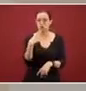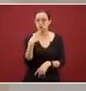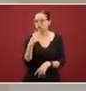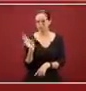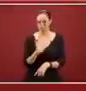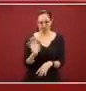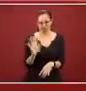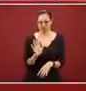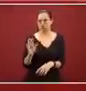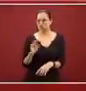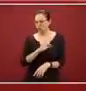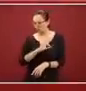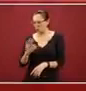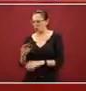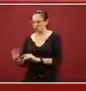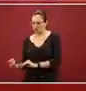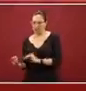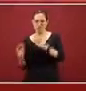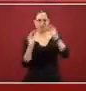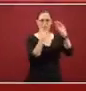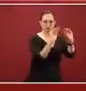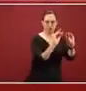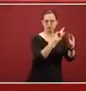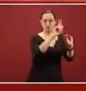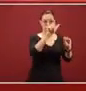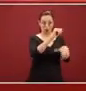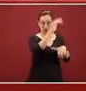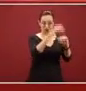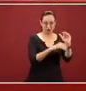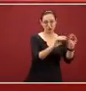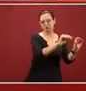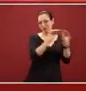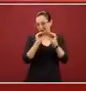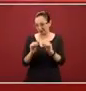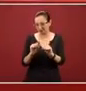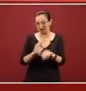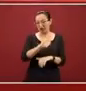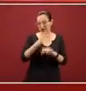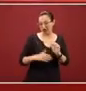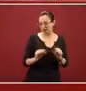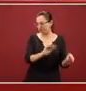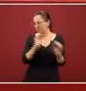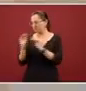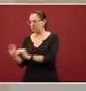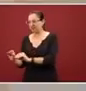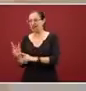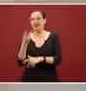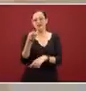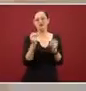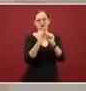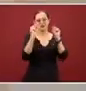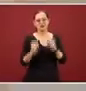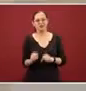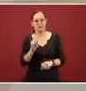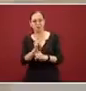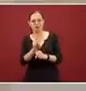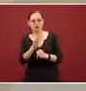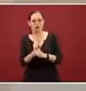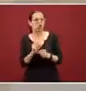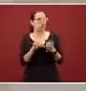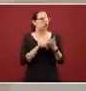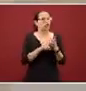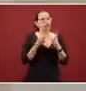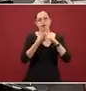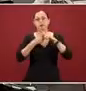las distintas regiones. Por eso debemos confiar en el sistema de vigilancia que tendremos para todo el